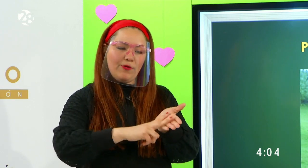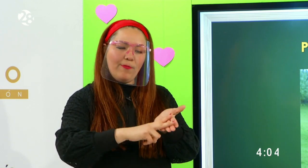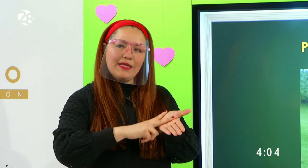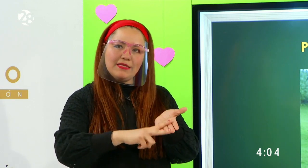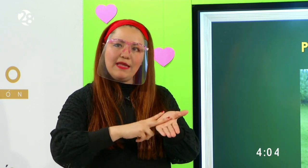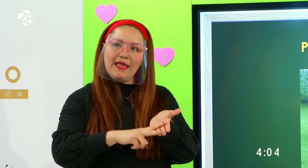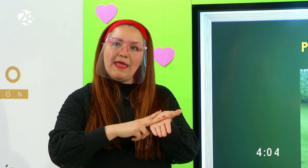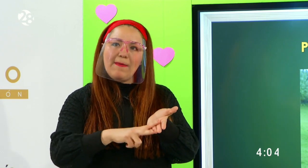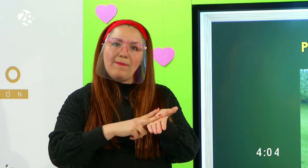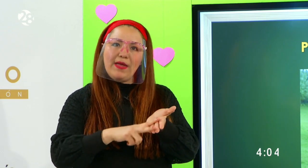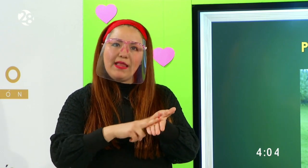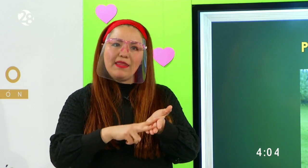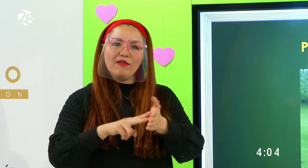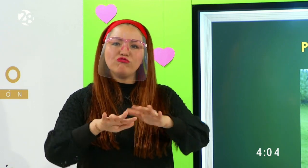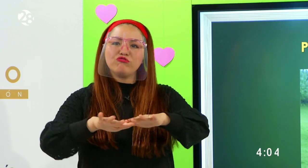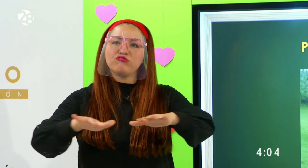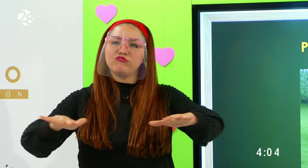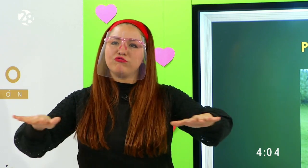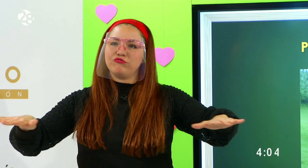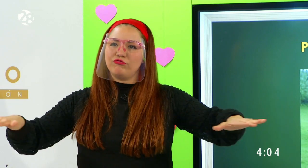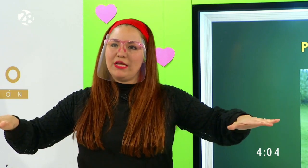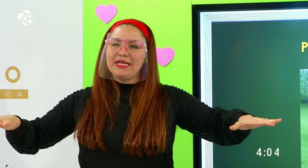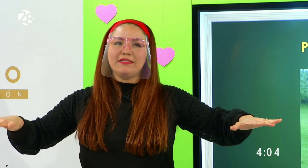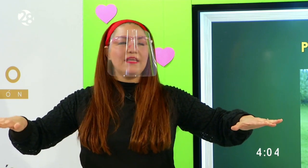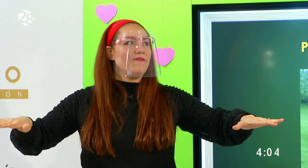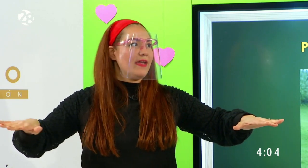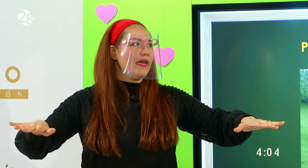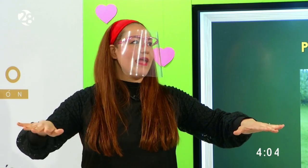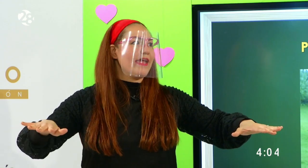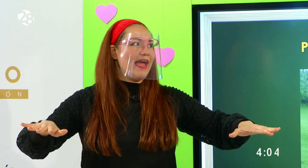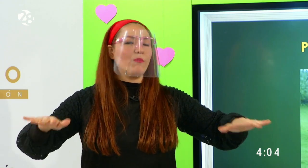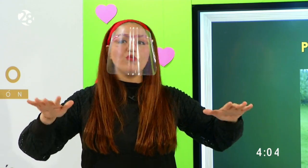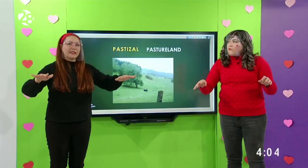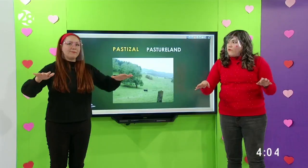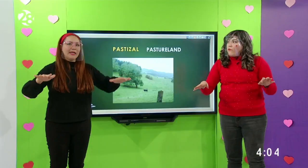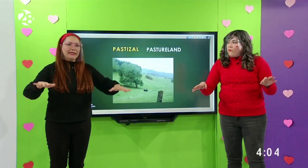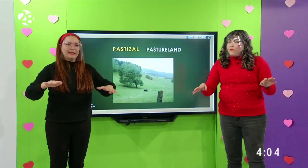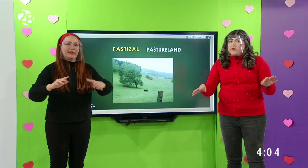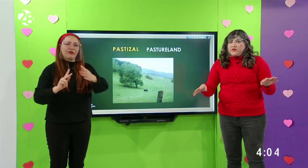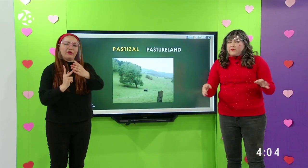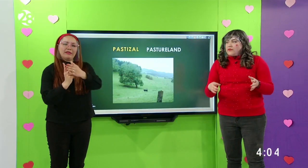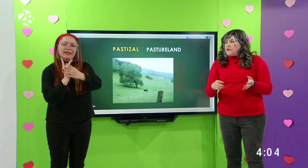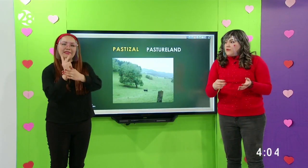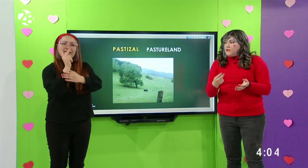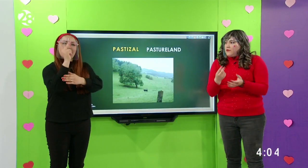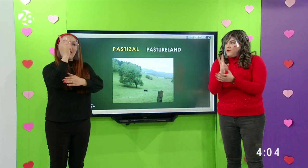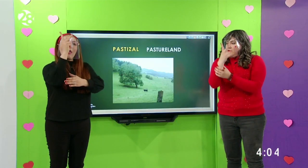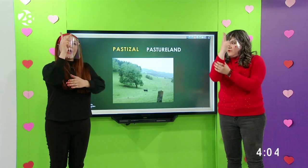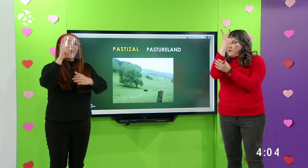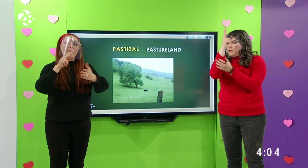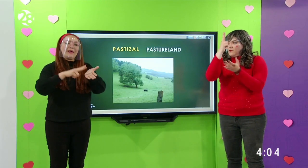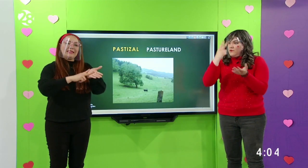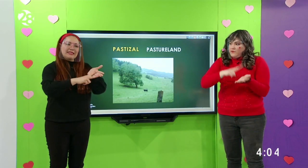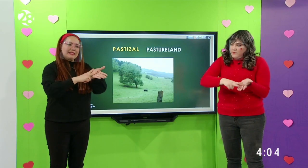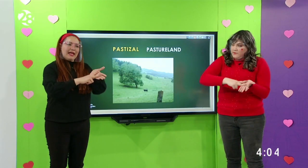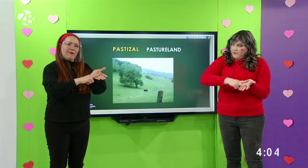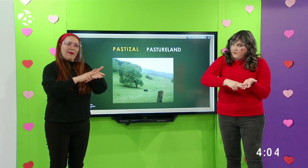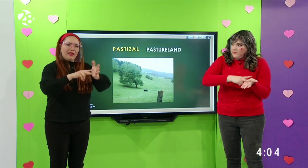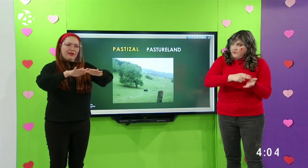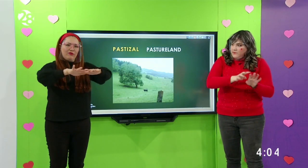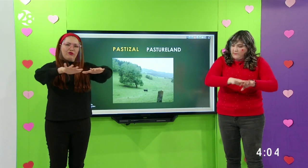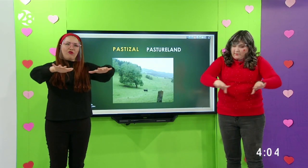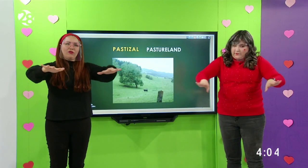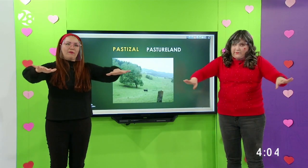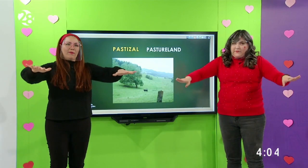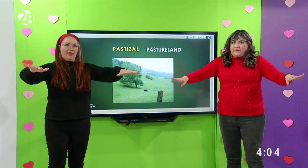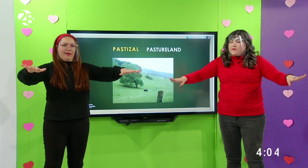nuestra mano base, verde, significa que ahí hay muchas plantas, entonces es el pastizal